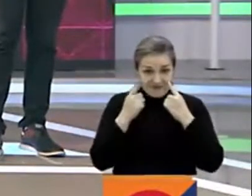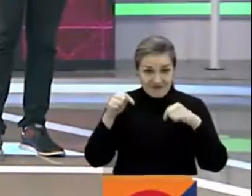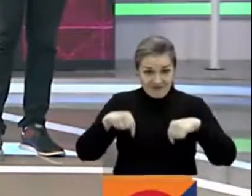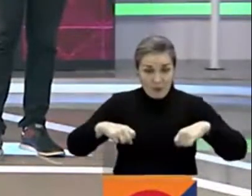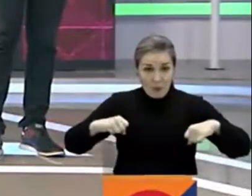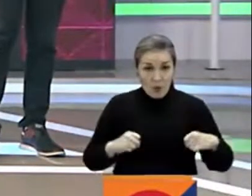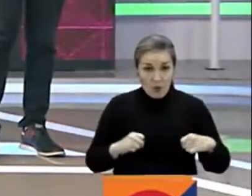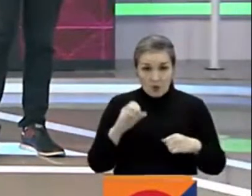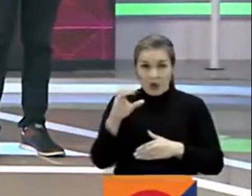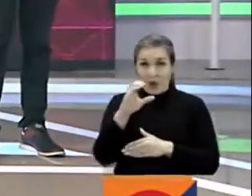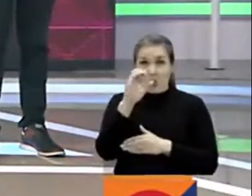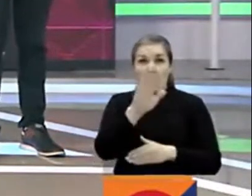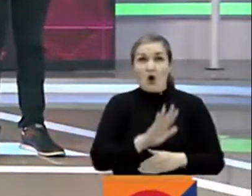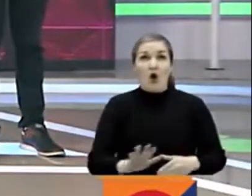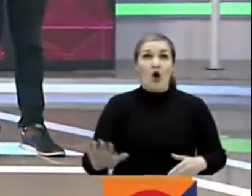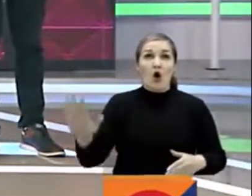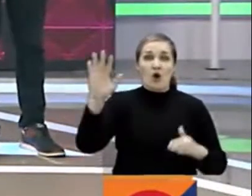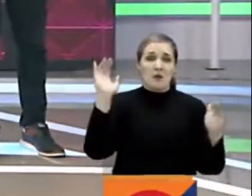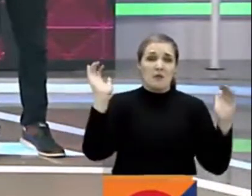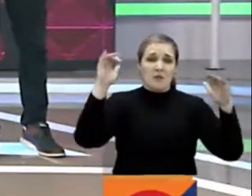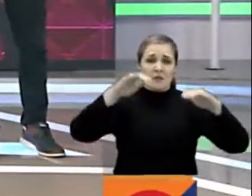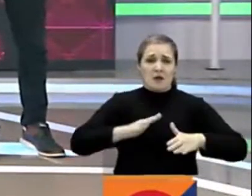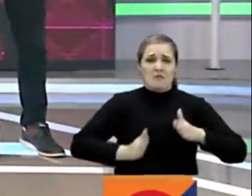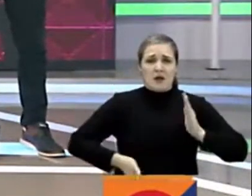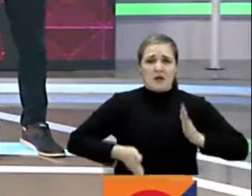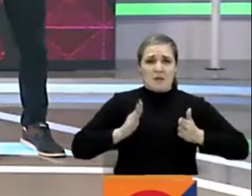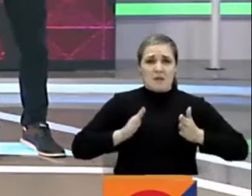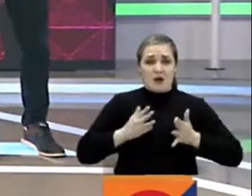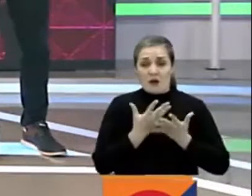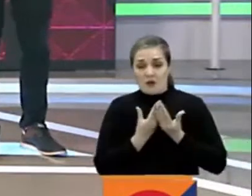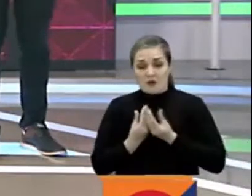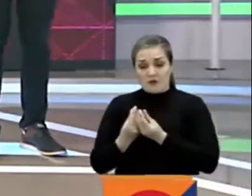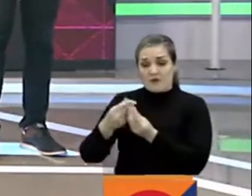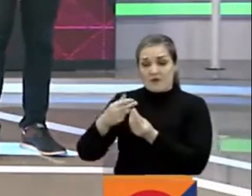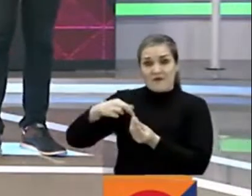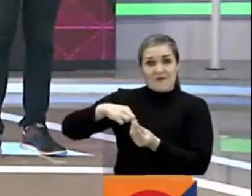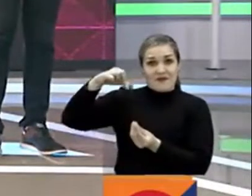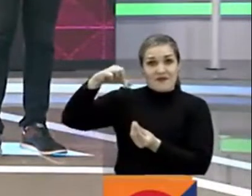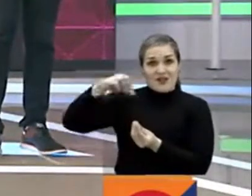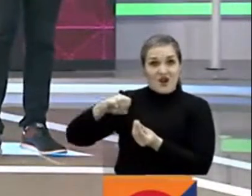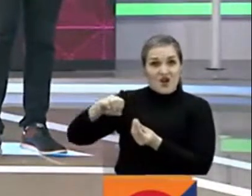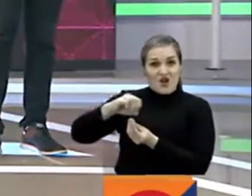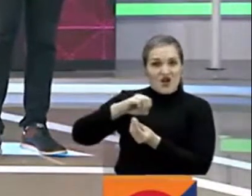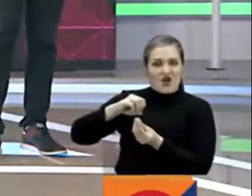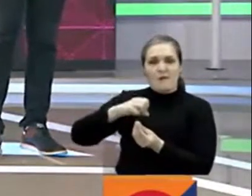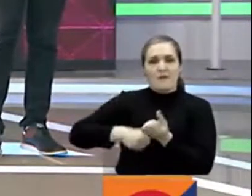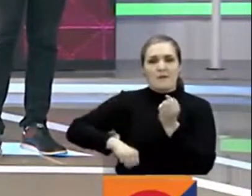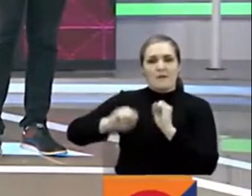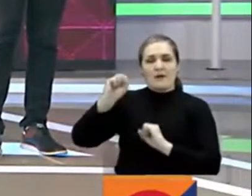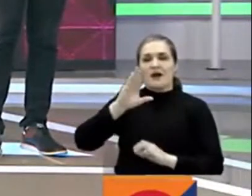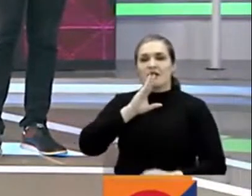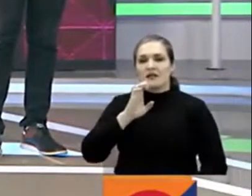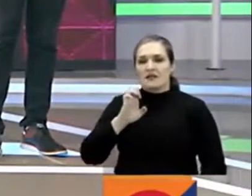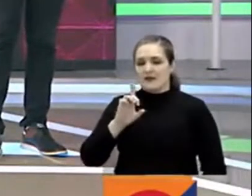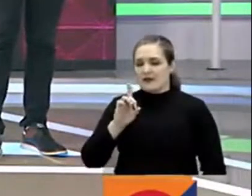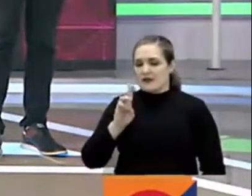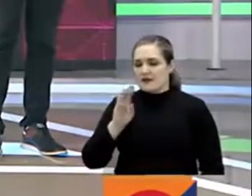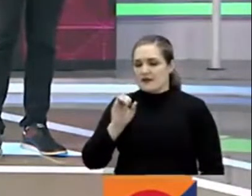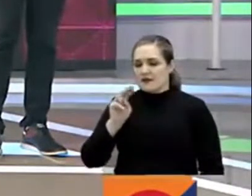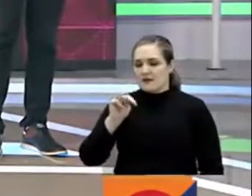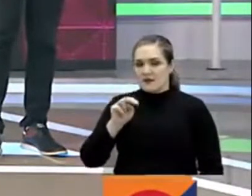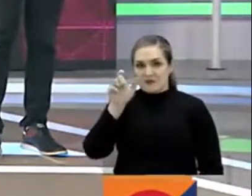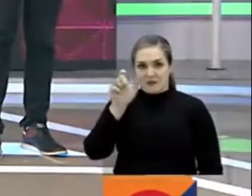sino colombianos estuvieron corriendo. En la parte profesional, justamente en la rama masculina, ganó Edwin Cheruit Soy, y en